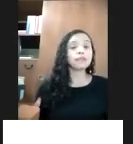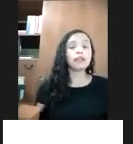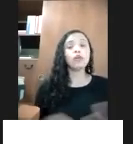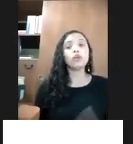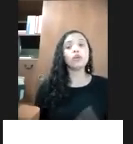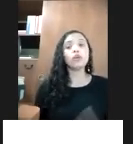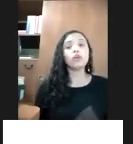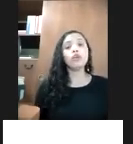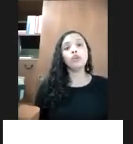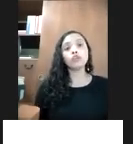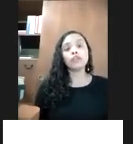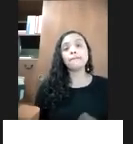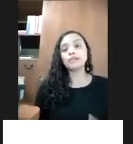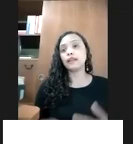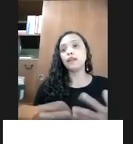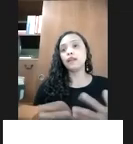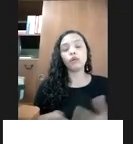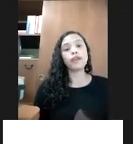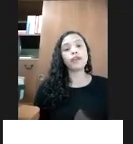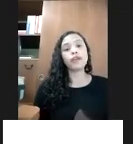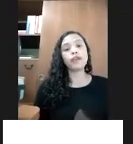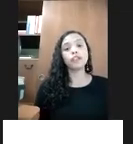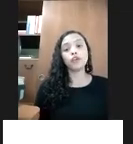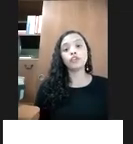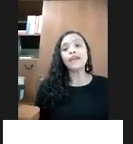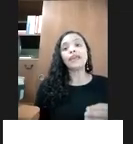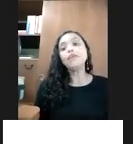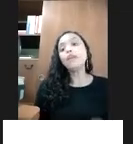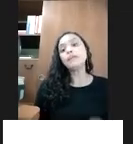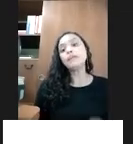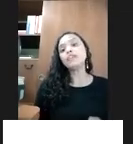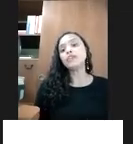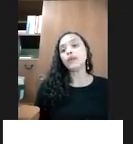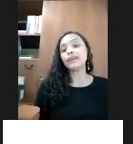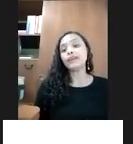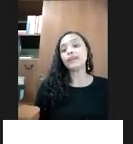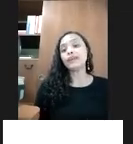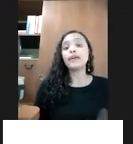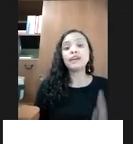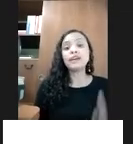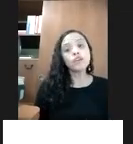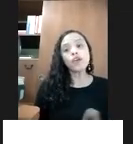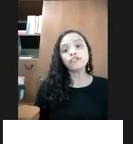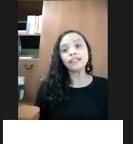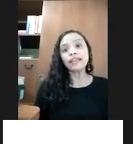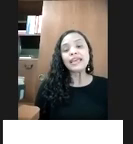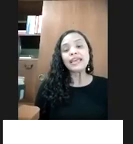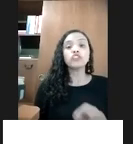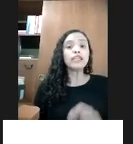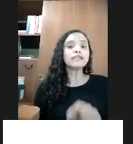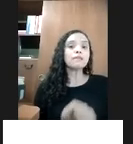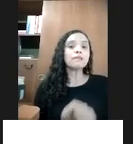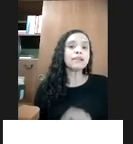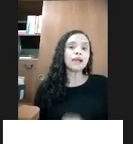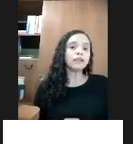herramientas, las mesas, los escritorios, que no las personas mayores, que además son los que enfrentan los índices